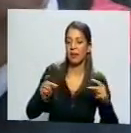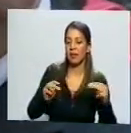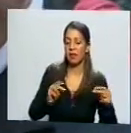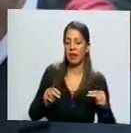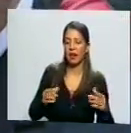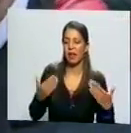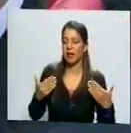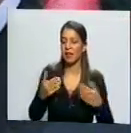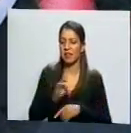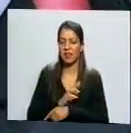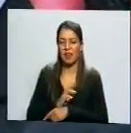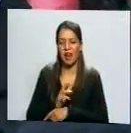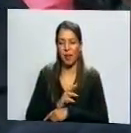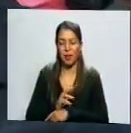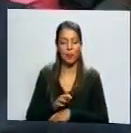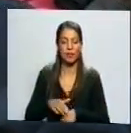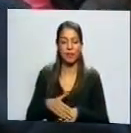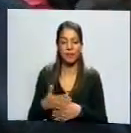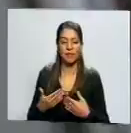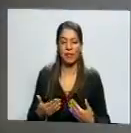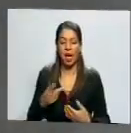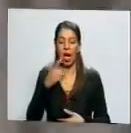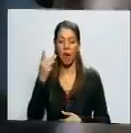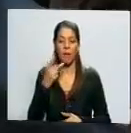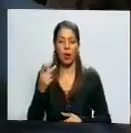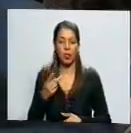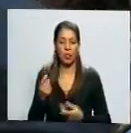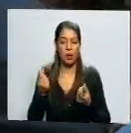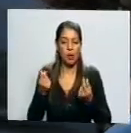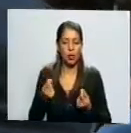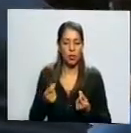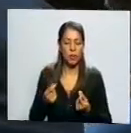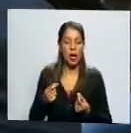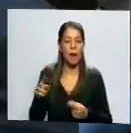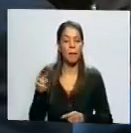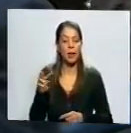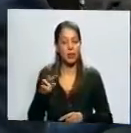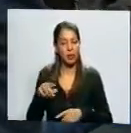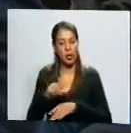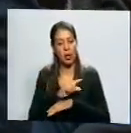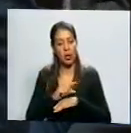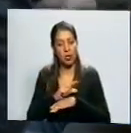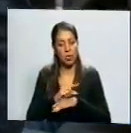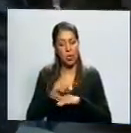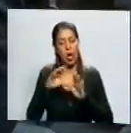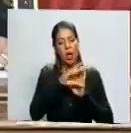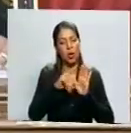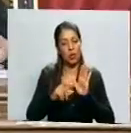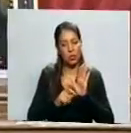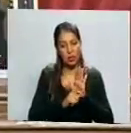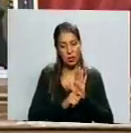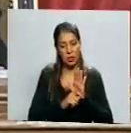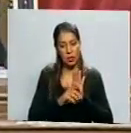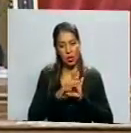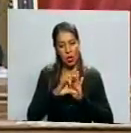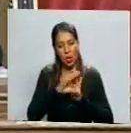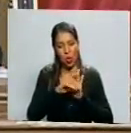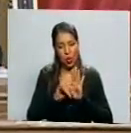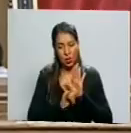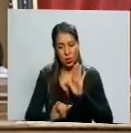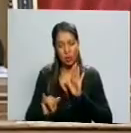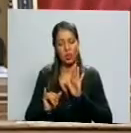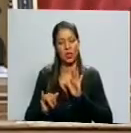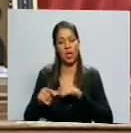¿Será que le está haciendo daño la política económica que venimos construyendo desde la constituyente y desde el gobierno